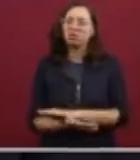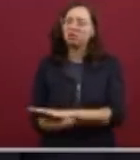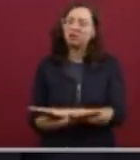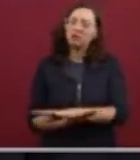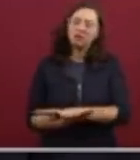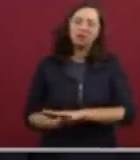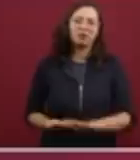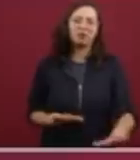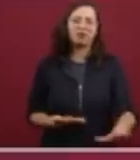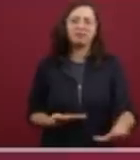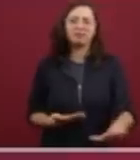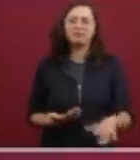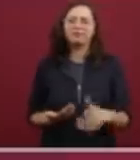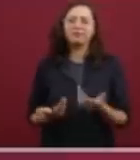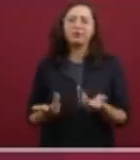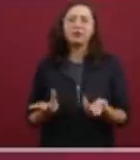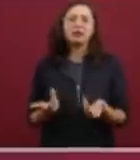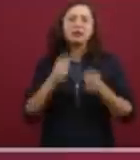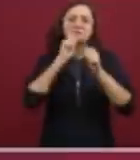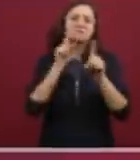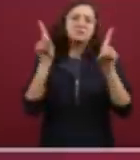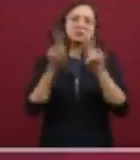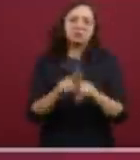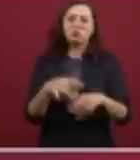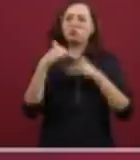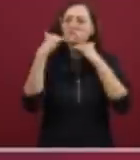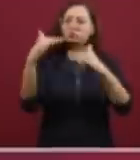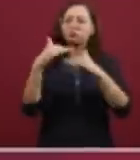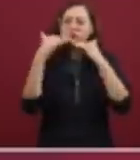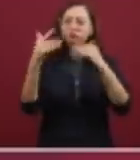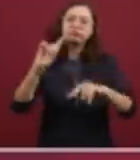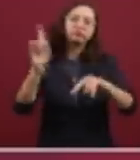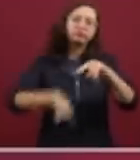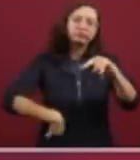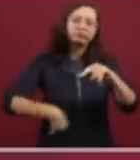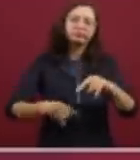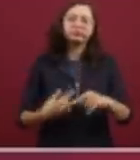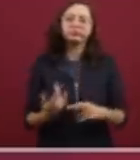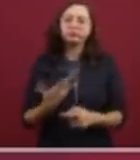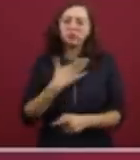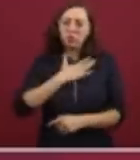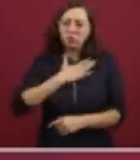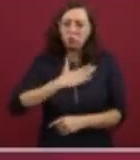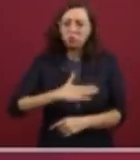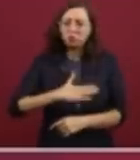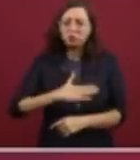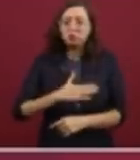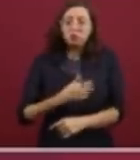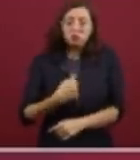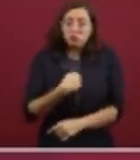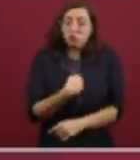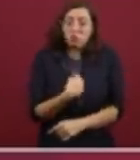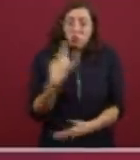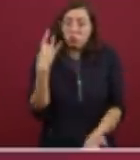y que no haya corrupción, que haya justicia. Eso es lo que puedo